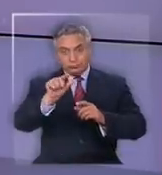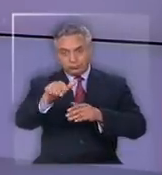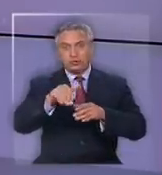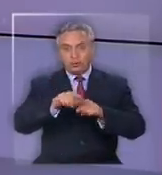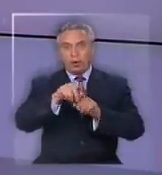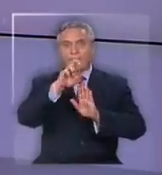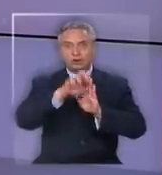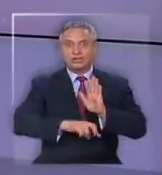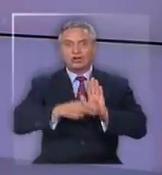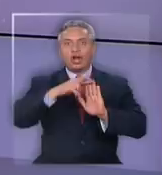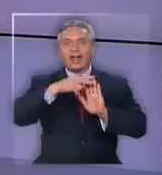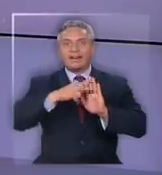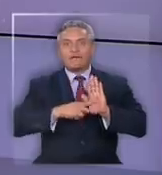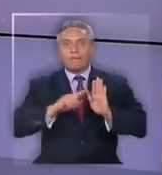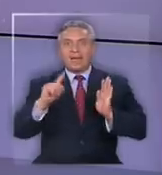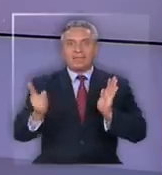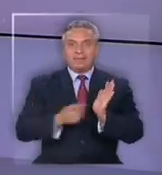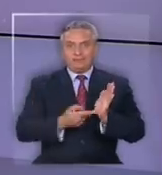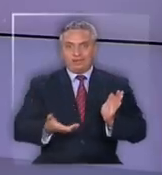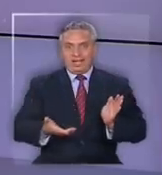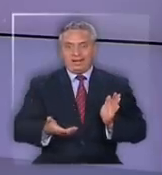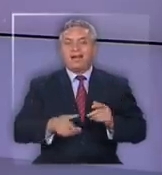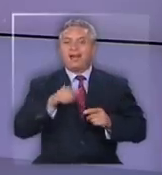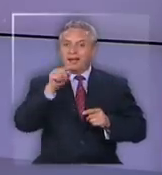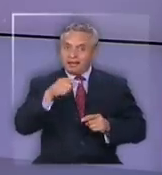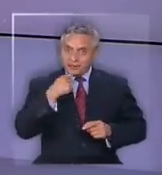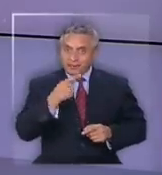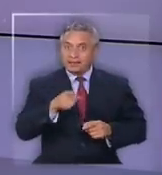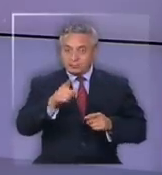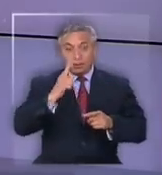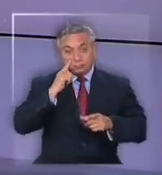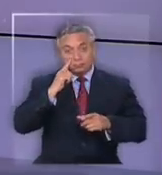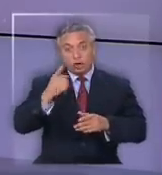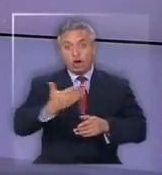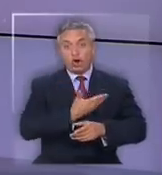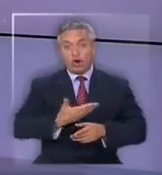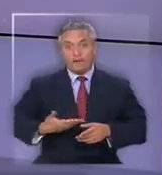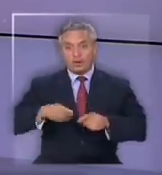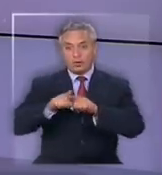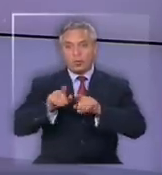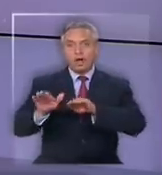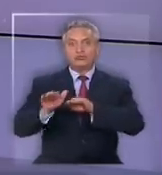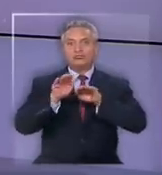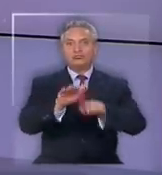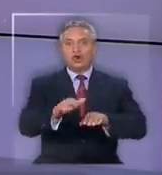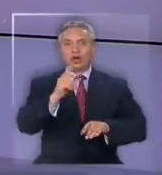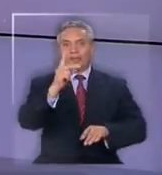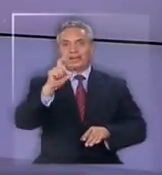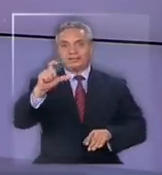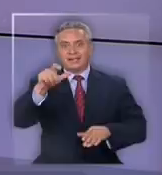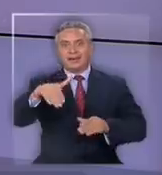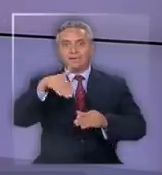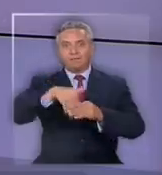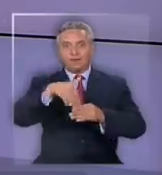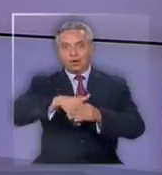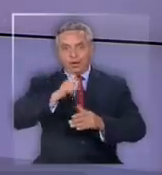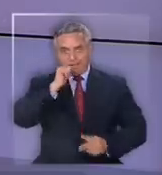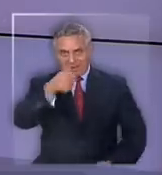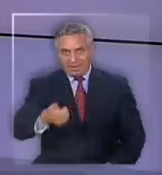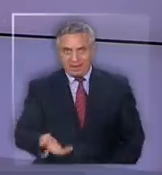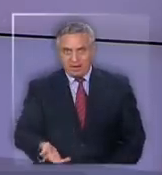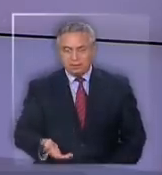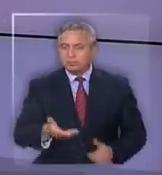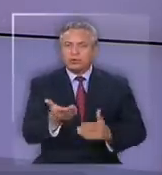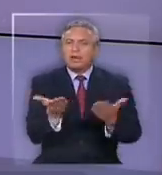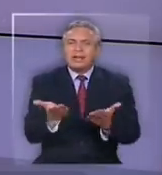de reforma tributaria. El gobierno finalmente va a contar con los votos de la DC en la votación que va a realizarse mañana. Pero, ¿qué es lo que está